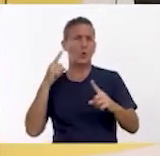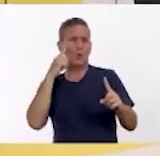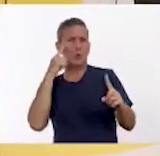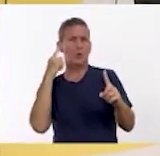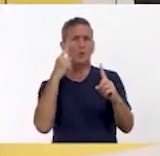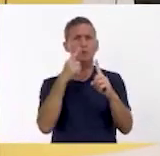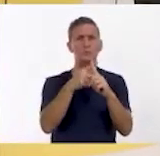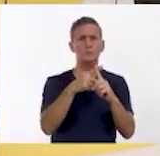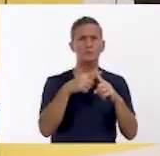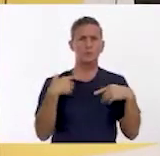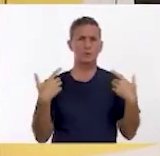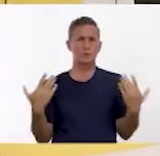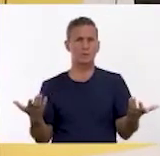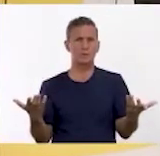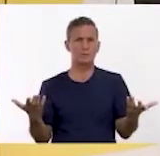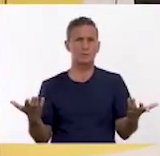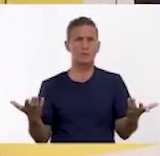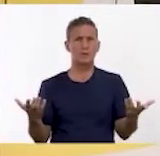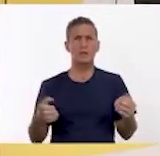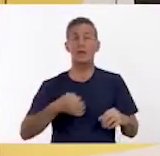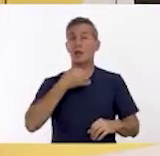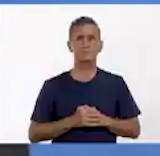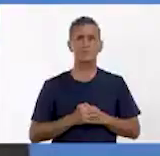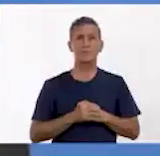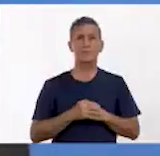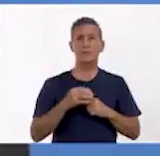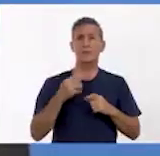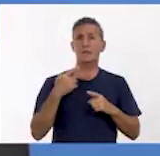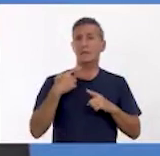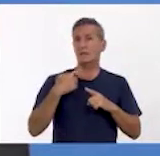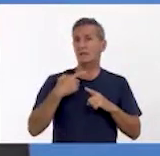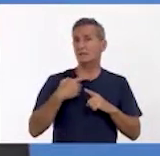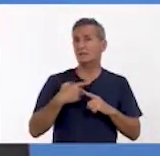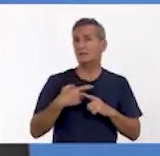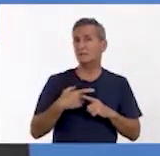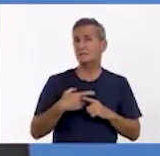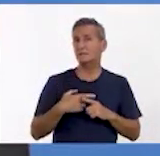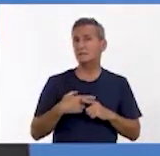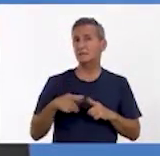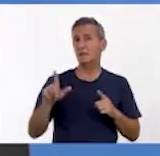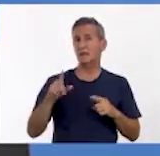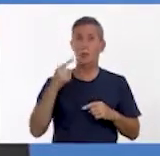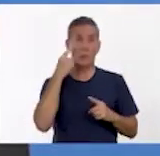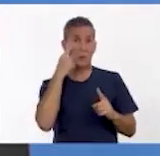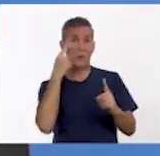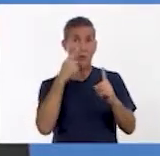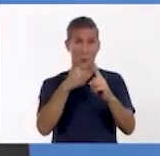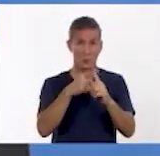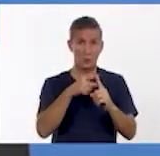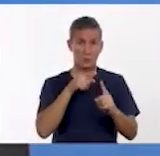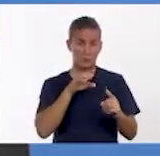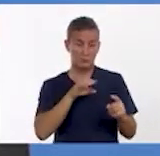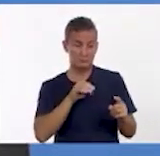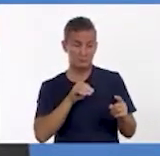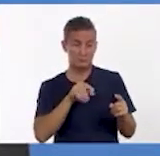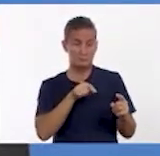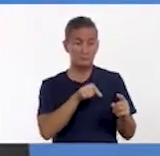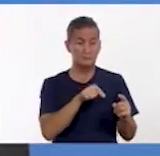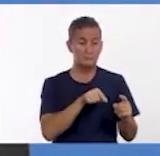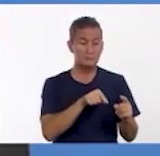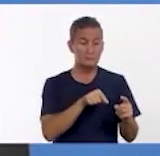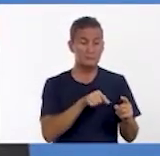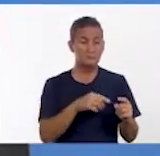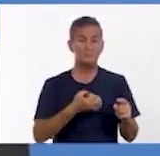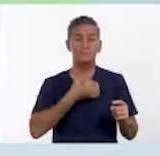¿Qué otro objetivo tenemos planteado aquí? El otro objetivo que tenemos planteado es explicar las